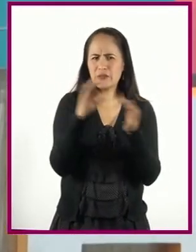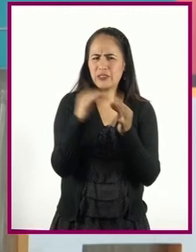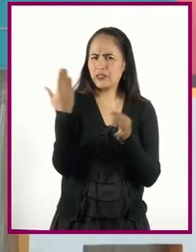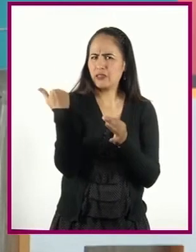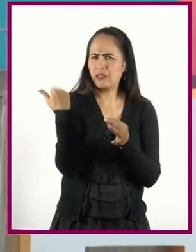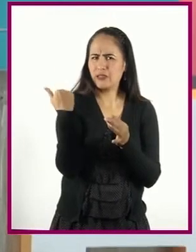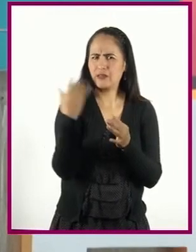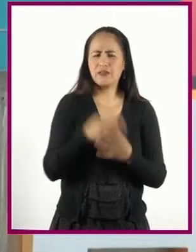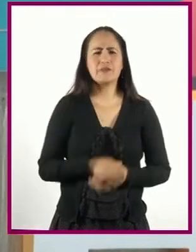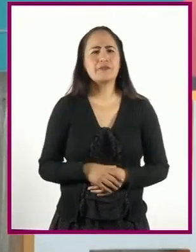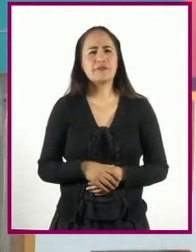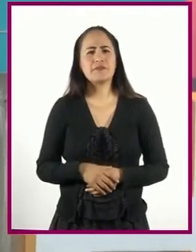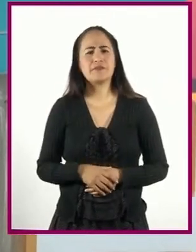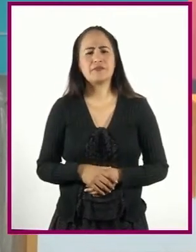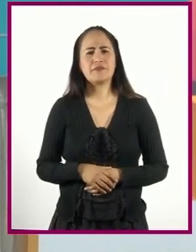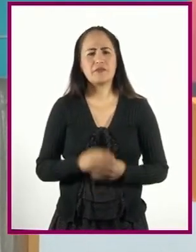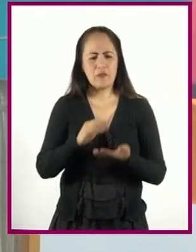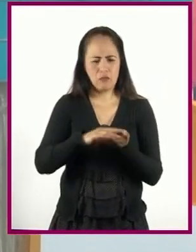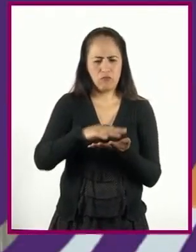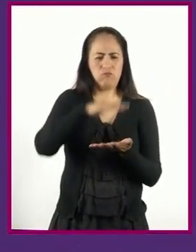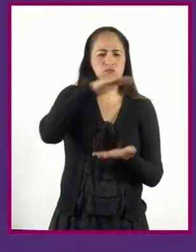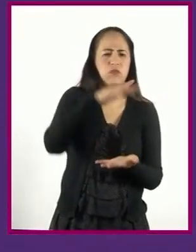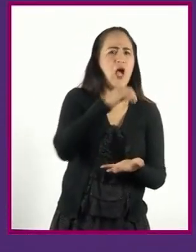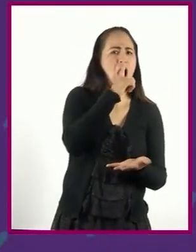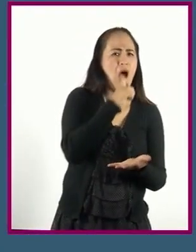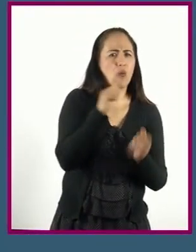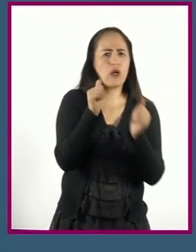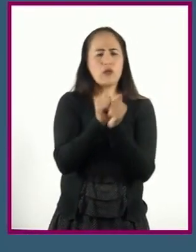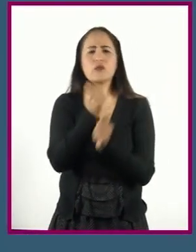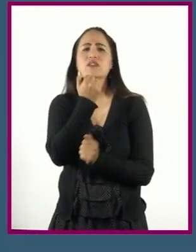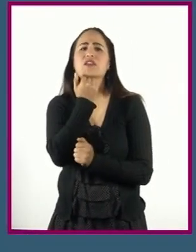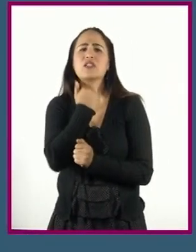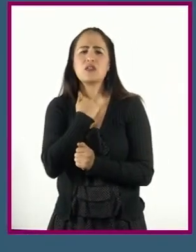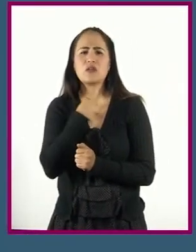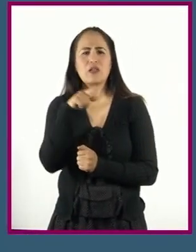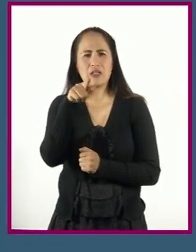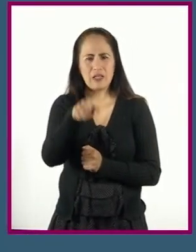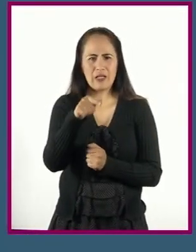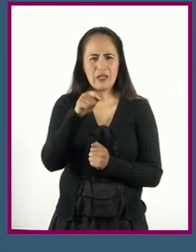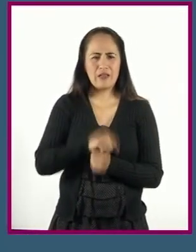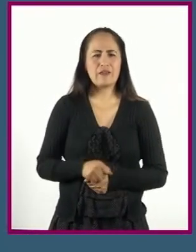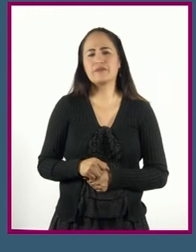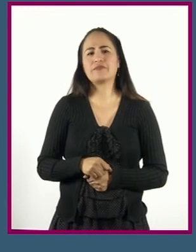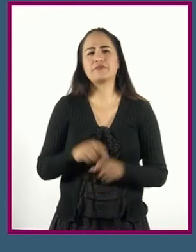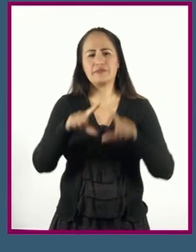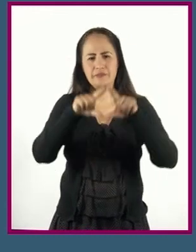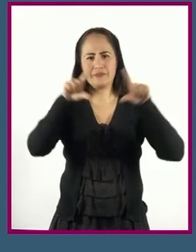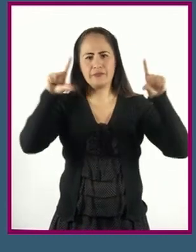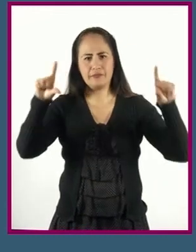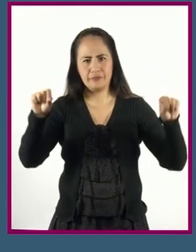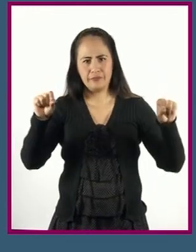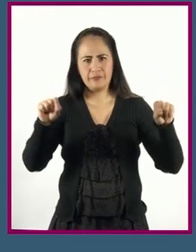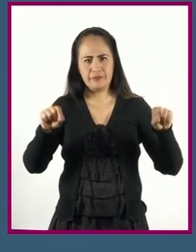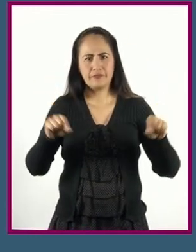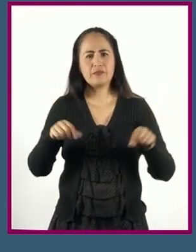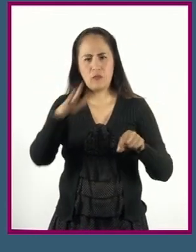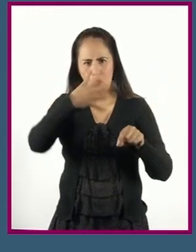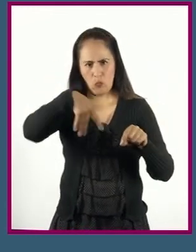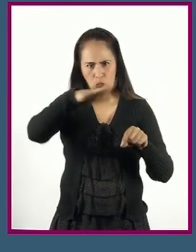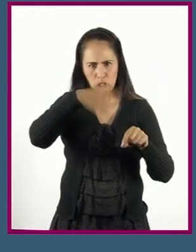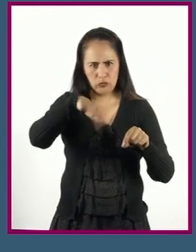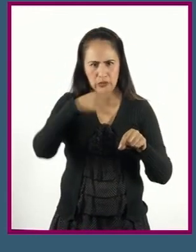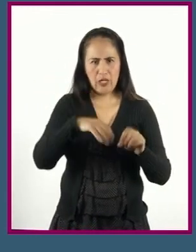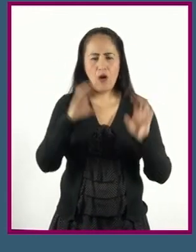experimental realizada con el volumen de agua y alcohol, les recomendamos la siguiente dirección electrónica. O usen el